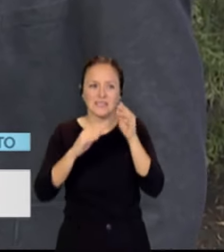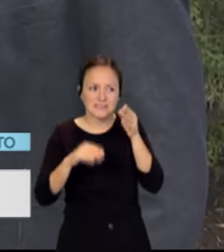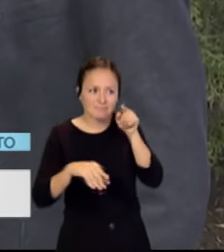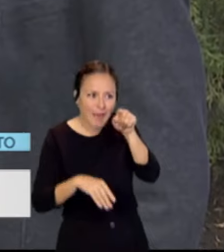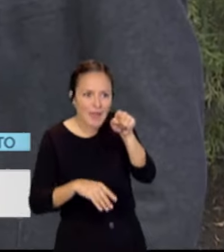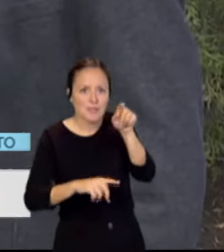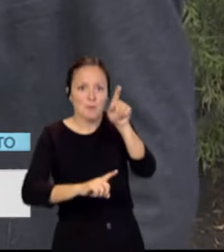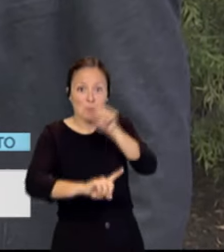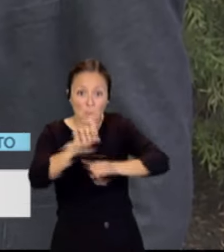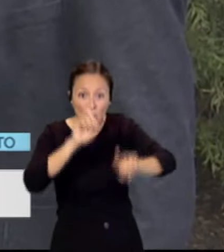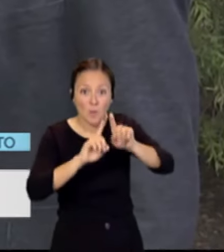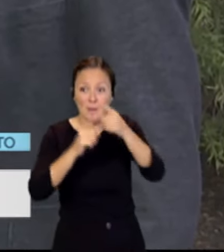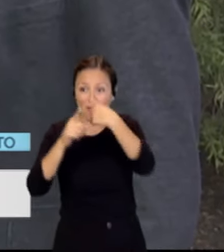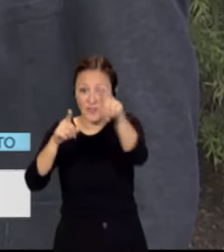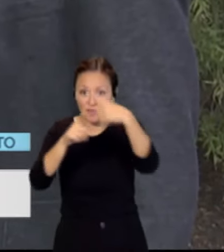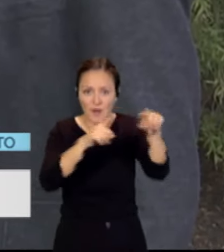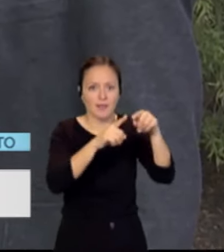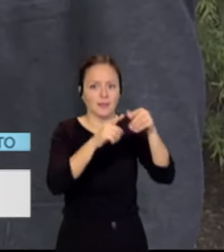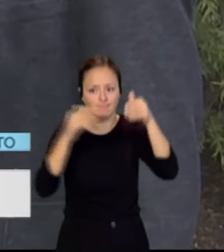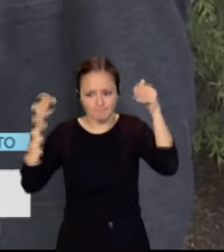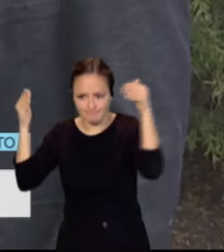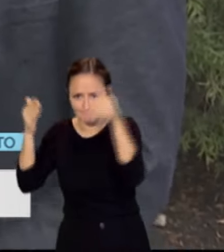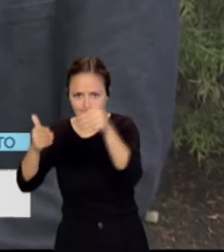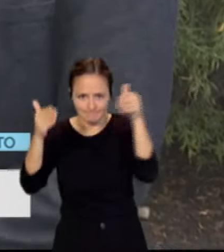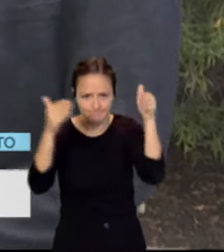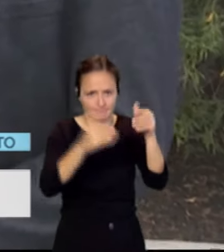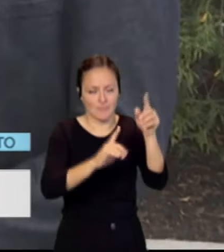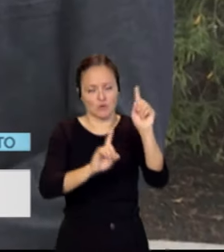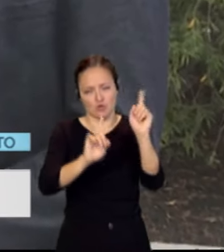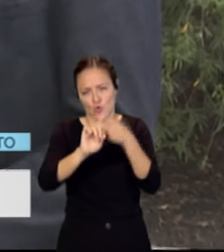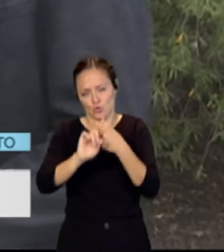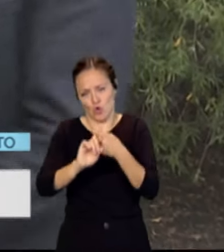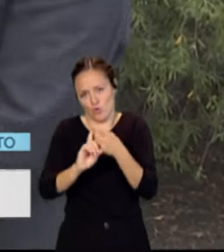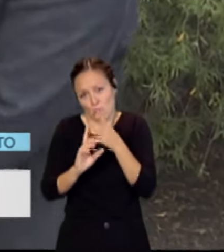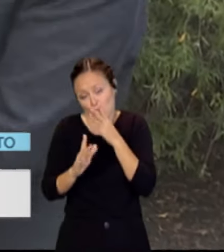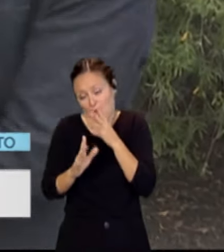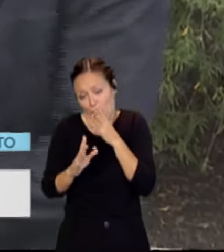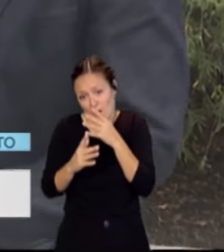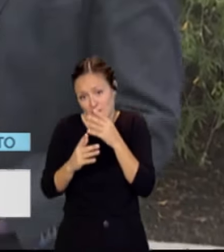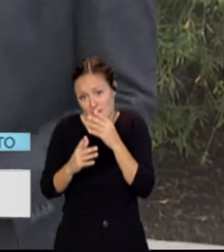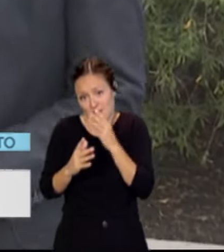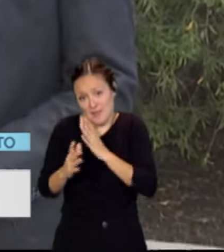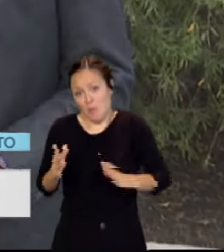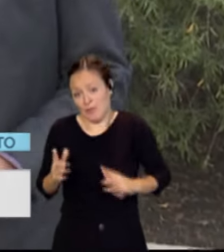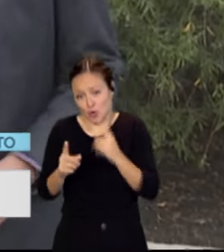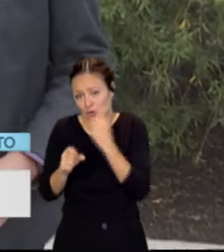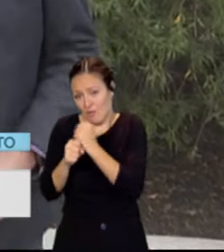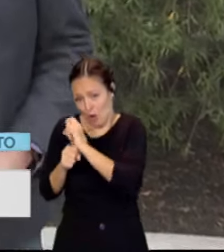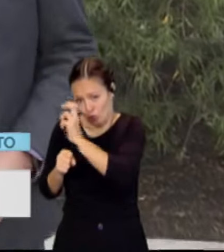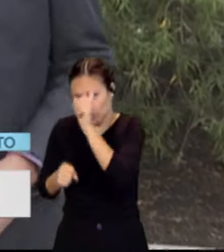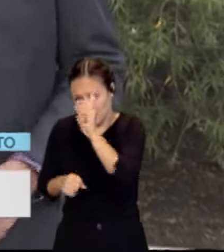solución a los problemas distintos a los que a los que estamos trabajando en este momento Muchas gracias señor rodrig presidente del Cabildo de la